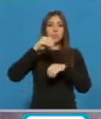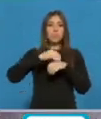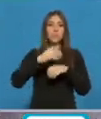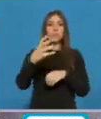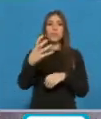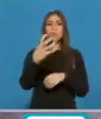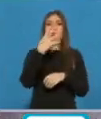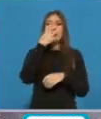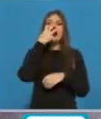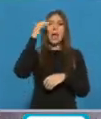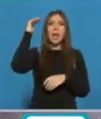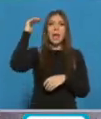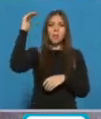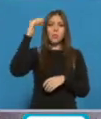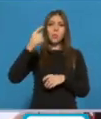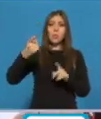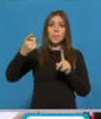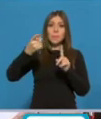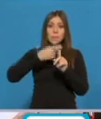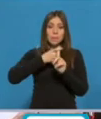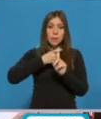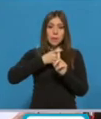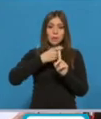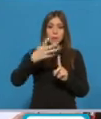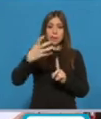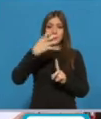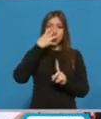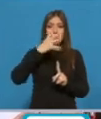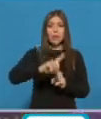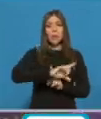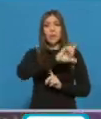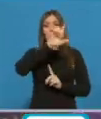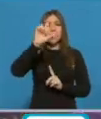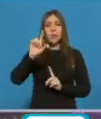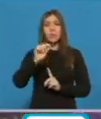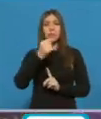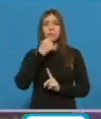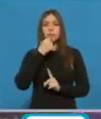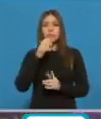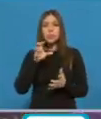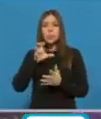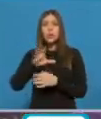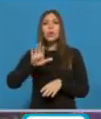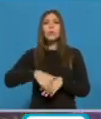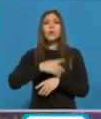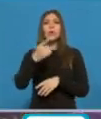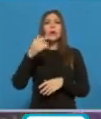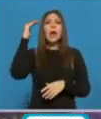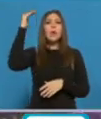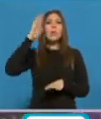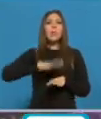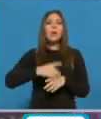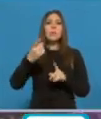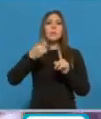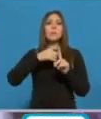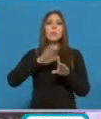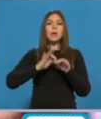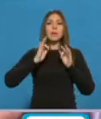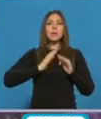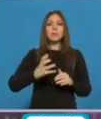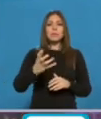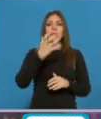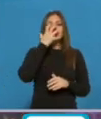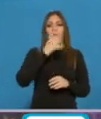del adulto y Primero, y luego el niño. Claro. ¿no? Claro. Porque así vas a estar tú más tranquilo y entonces luego el niño. Pero si tú lo haces